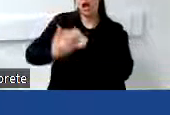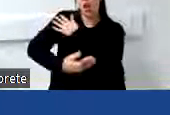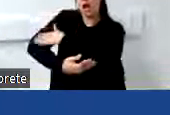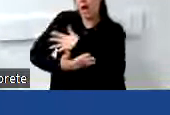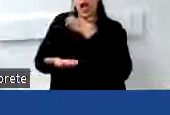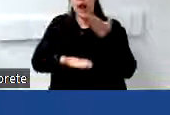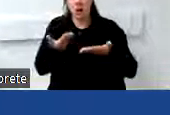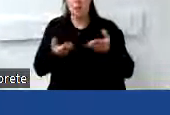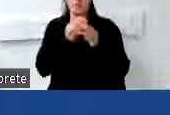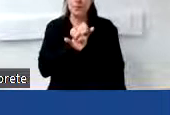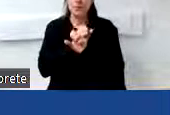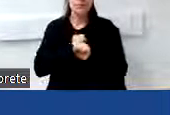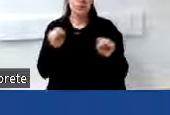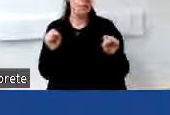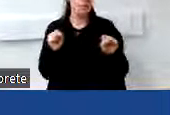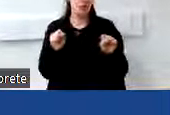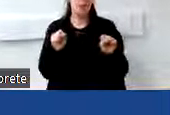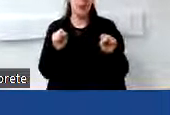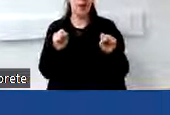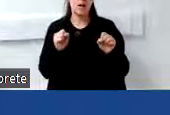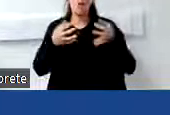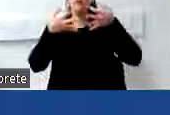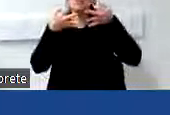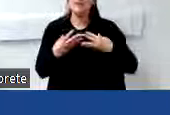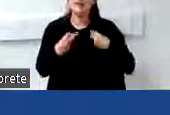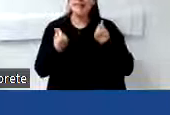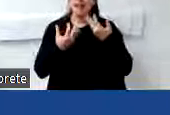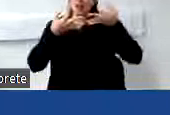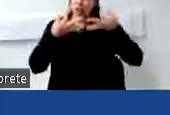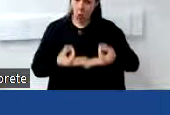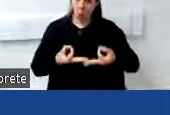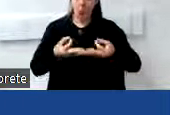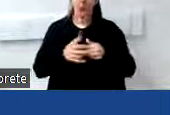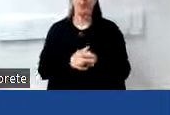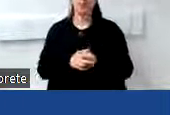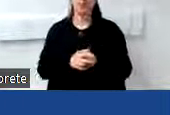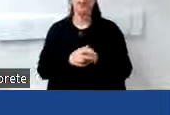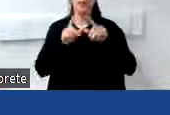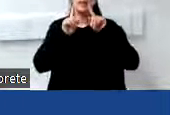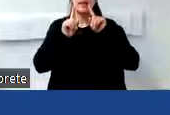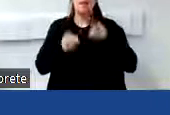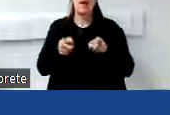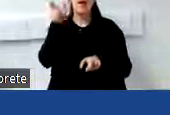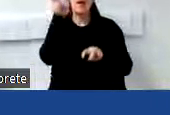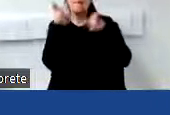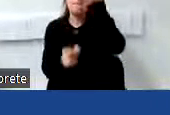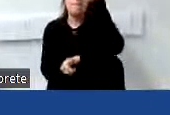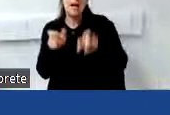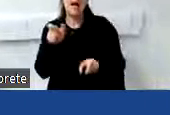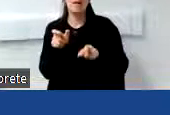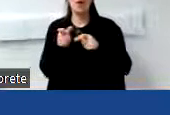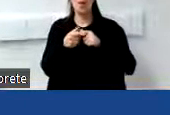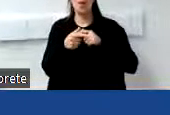ir, de alguna forma, segura, ¿sí? Usar palabras dimensionales como